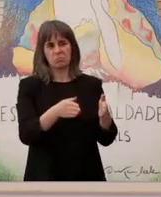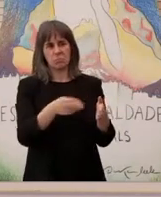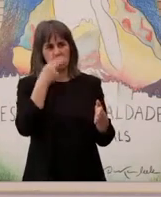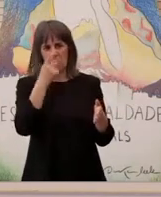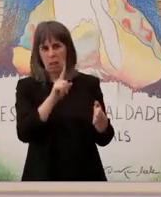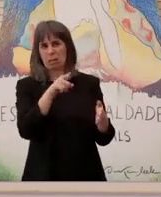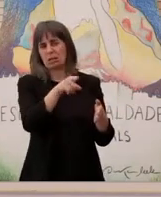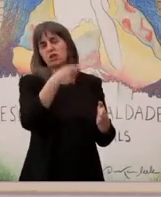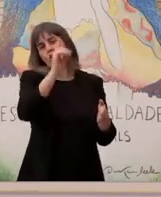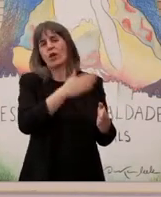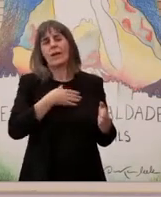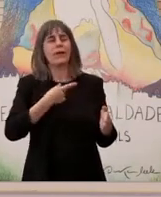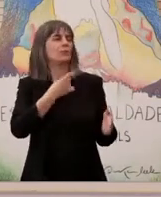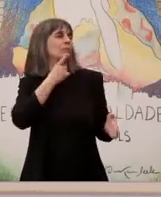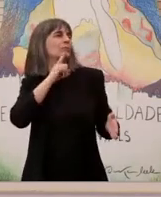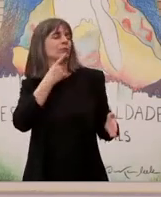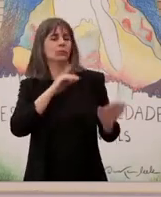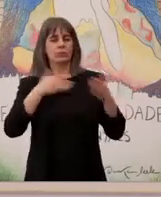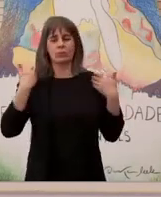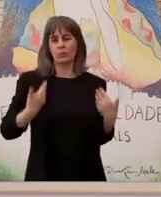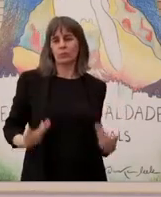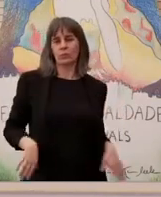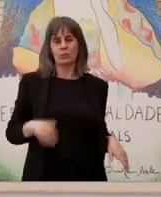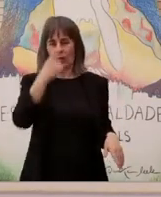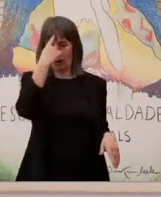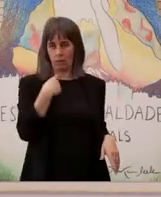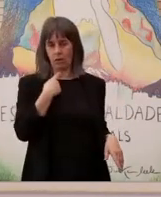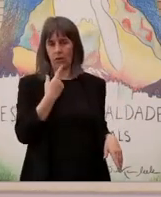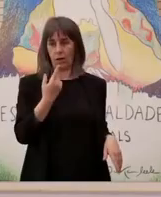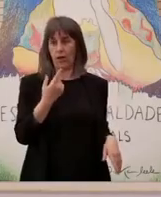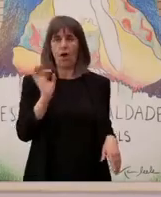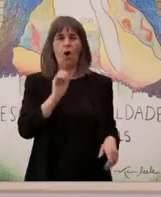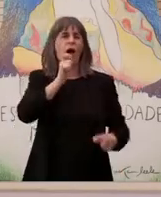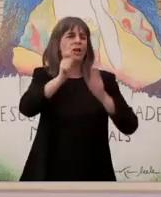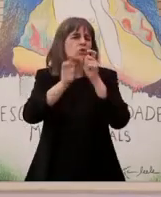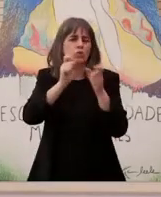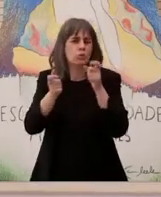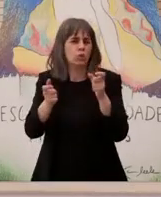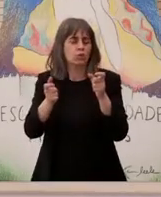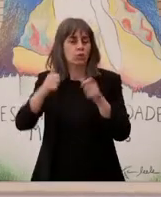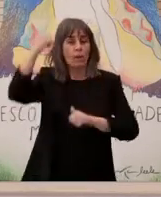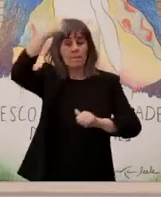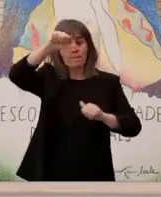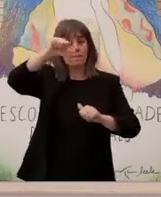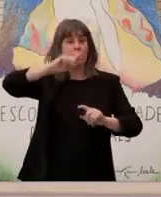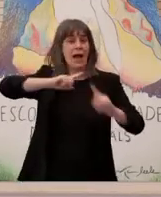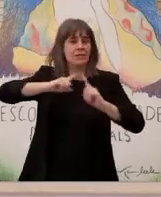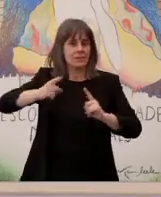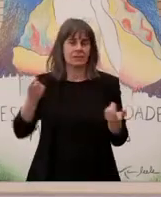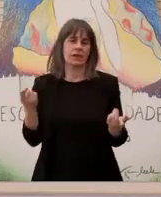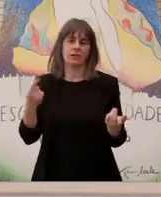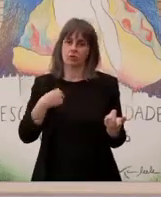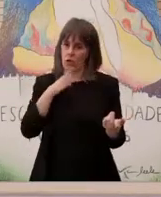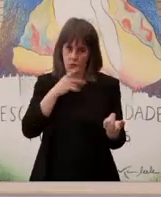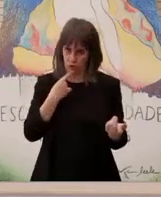e insultos crueles como bien decía Carmela antes insultos machistas que no no pensó